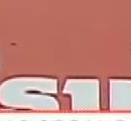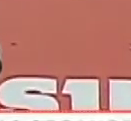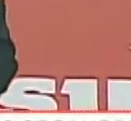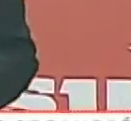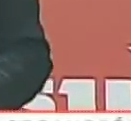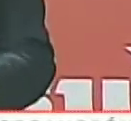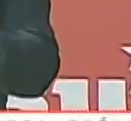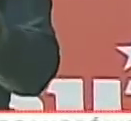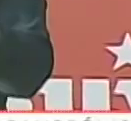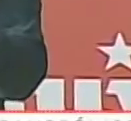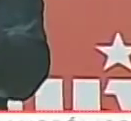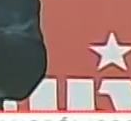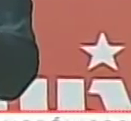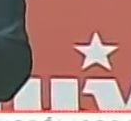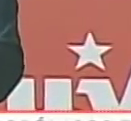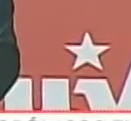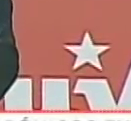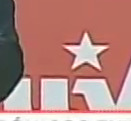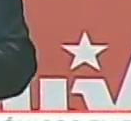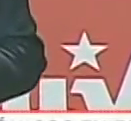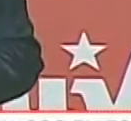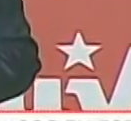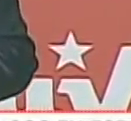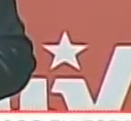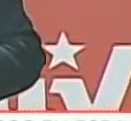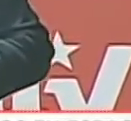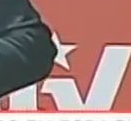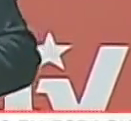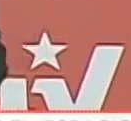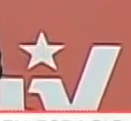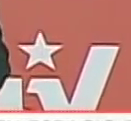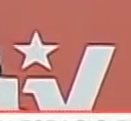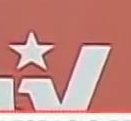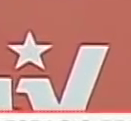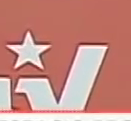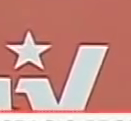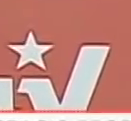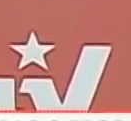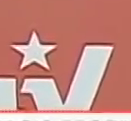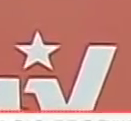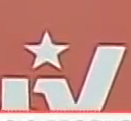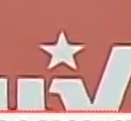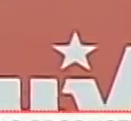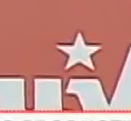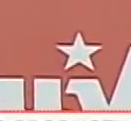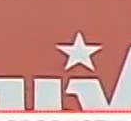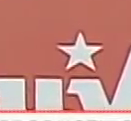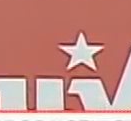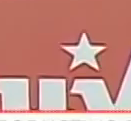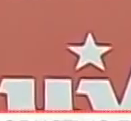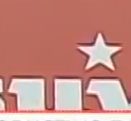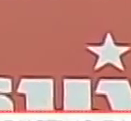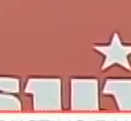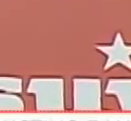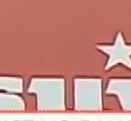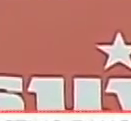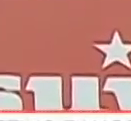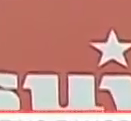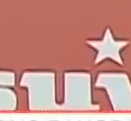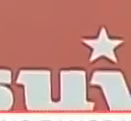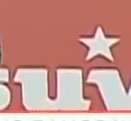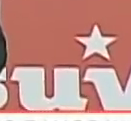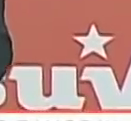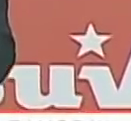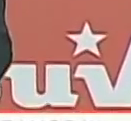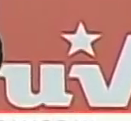6.700.000 militantes en la organización política más grande de América Latina y el Caribe. También Diosdado Cabello ha precisado que mañana